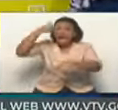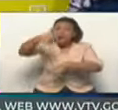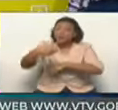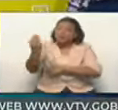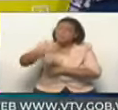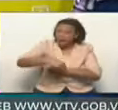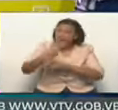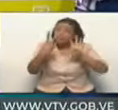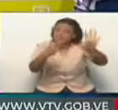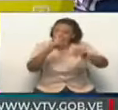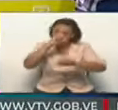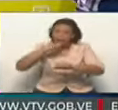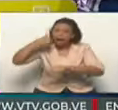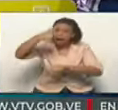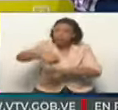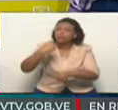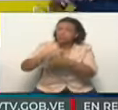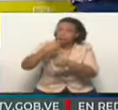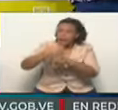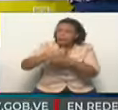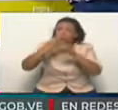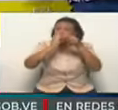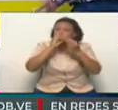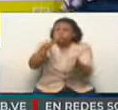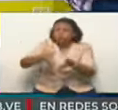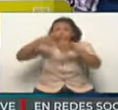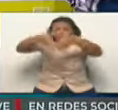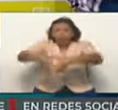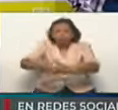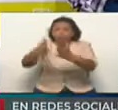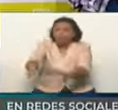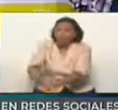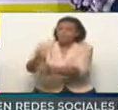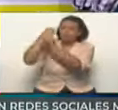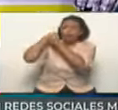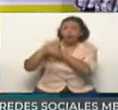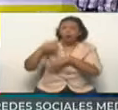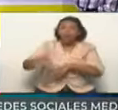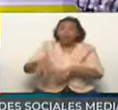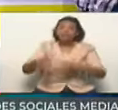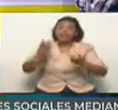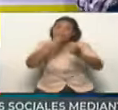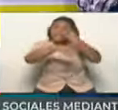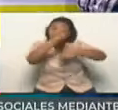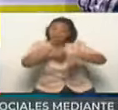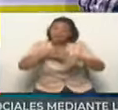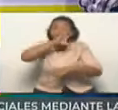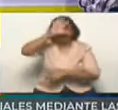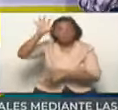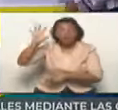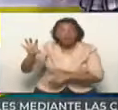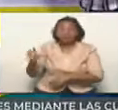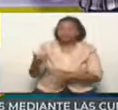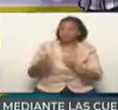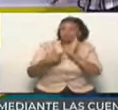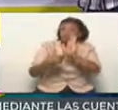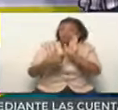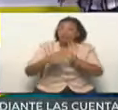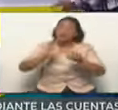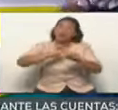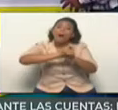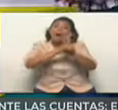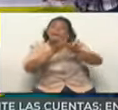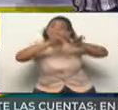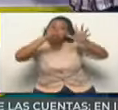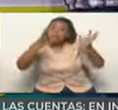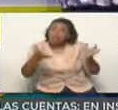7 años. Y estamos... La empresa básicamente es una empresa de exportación. Luego de la pandemia